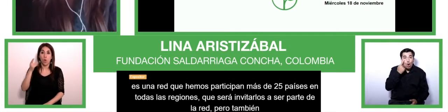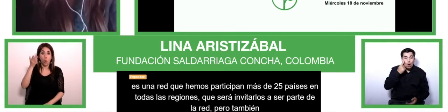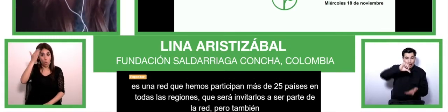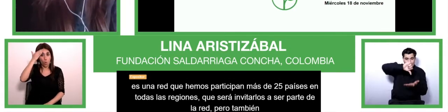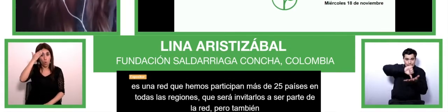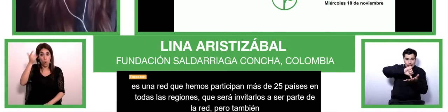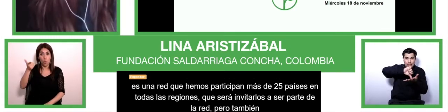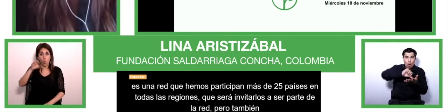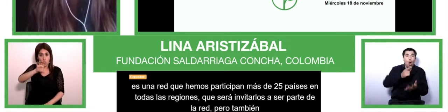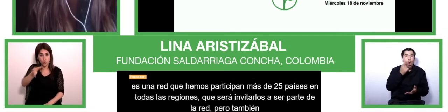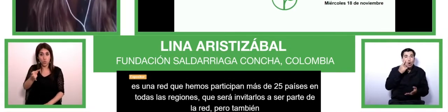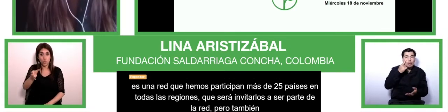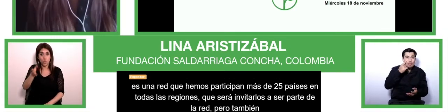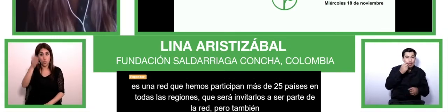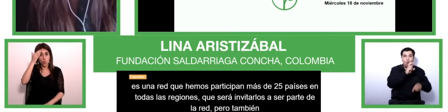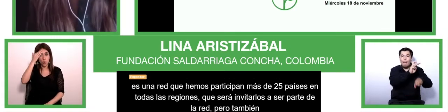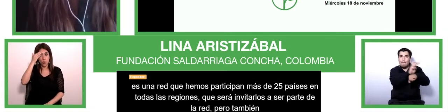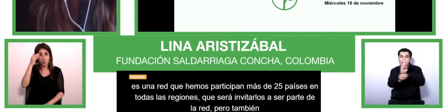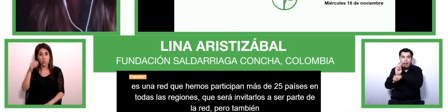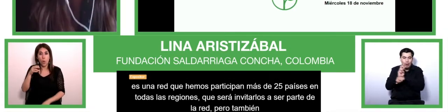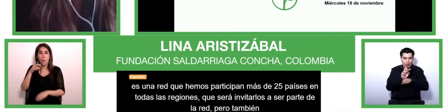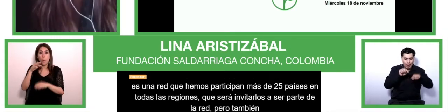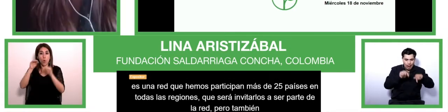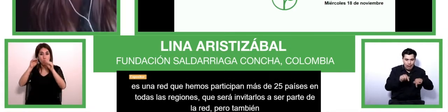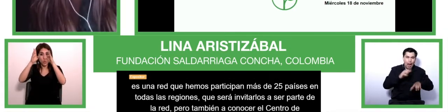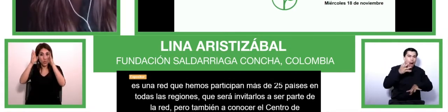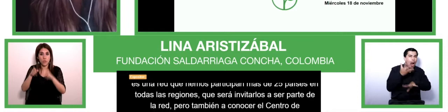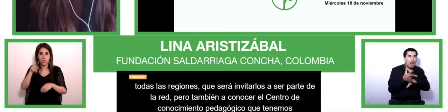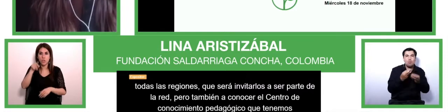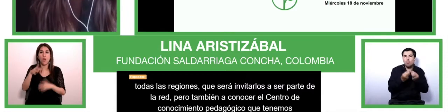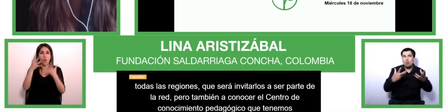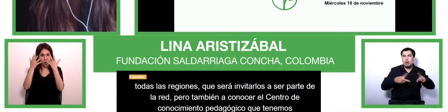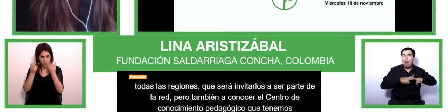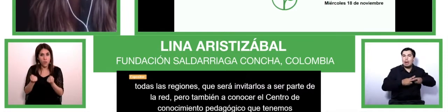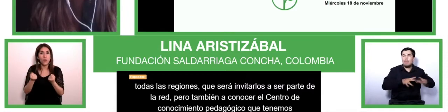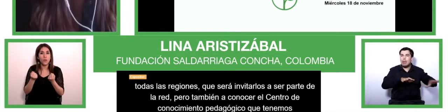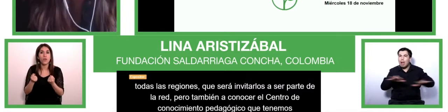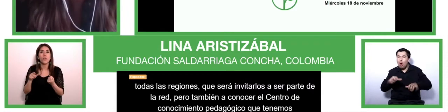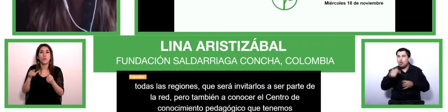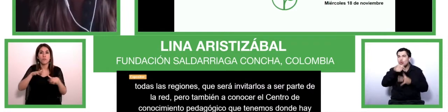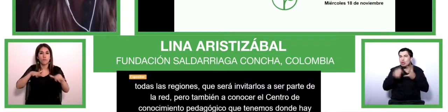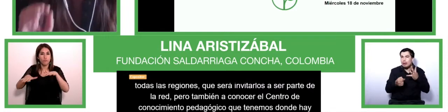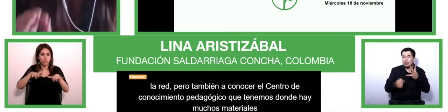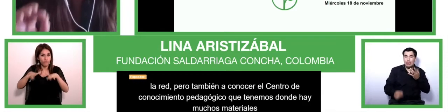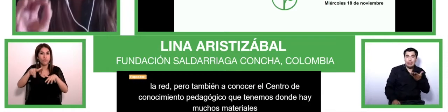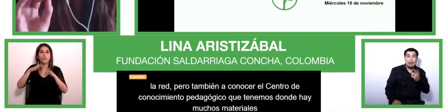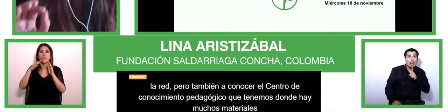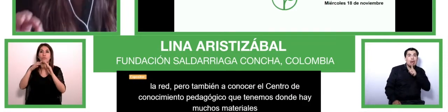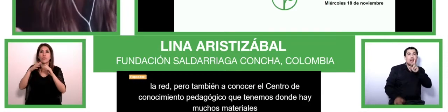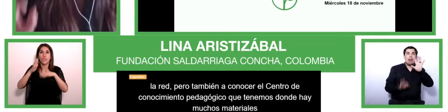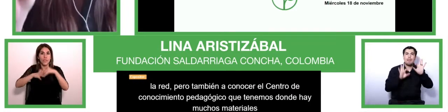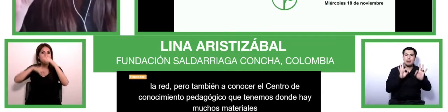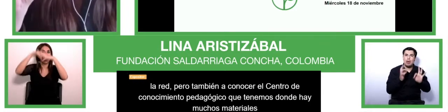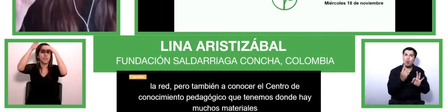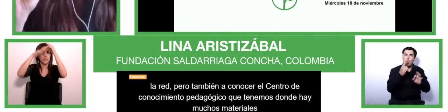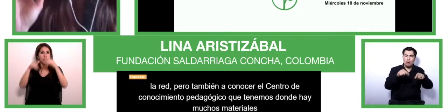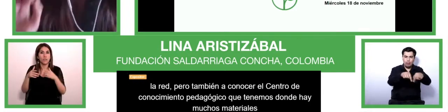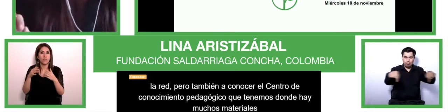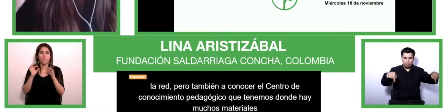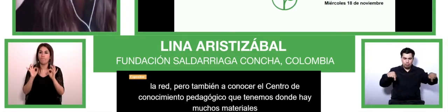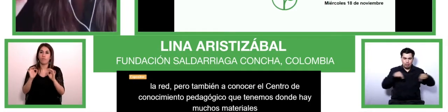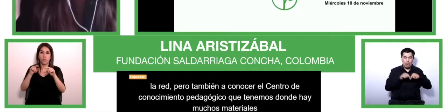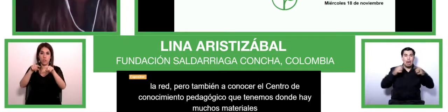conocer el Centro de Conocimiento Pedagógico que tenemos, donde hay muchos materiales y en especial una sección